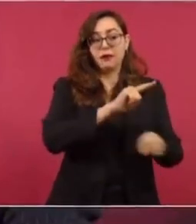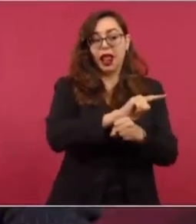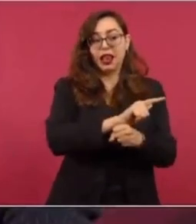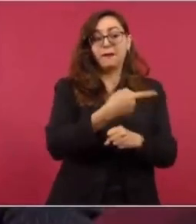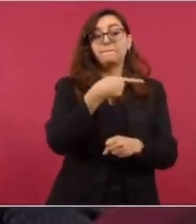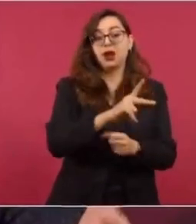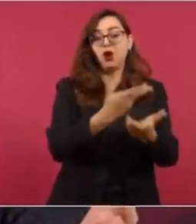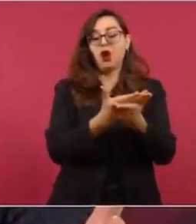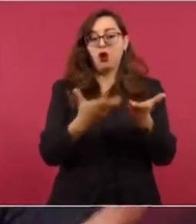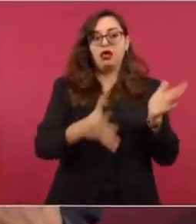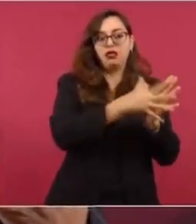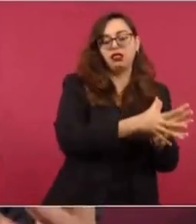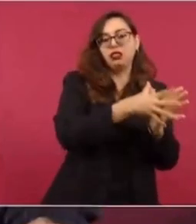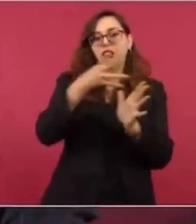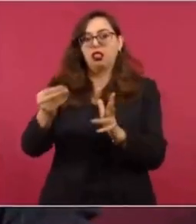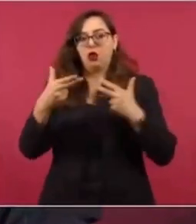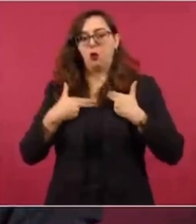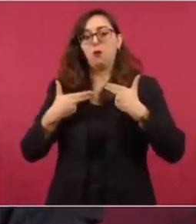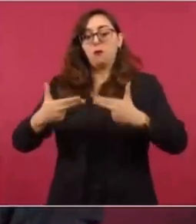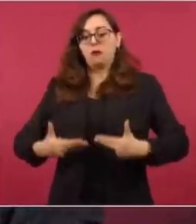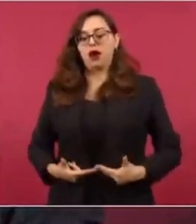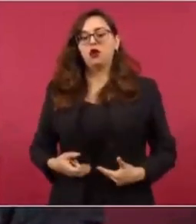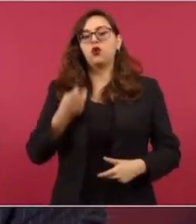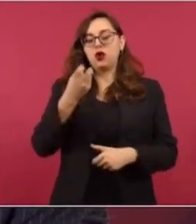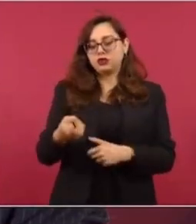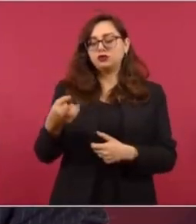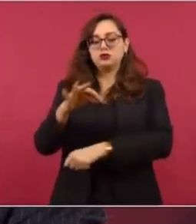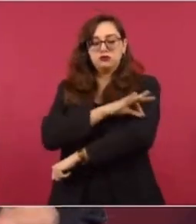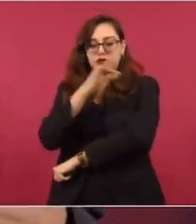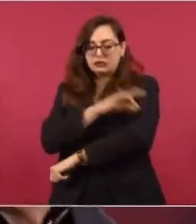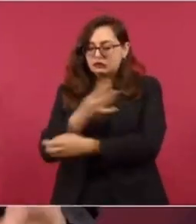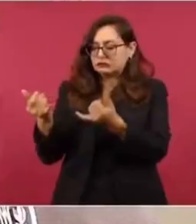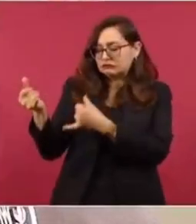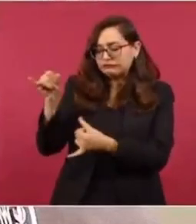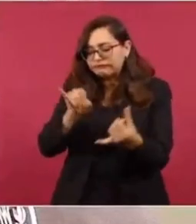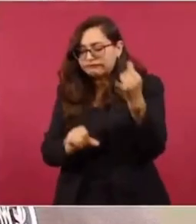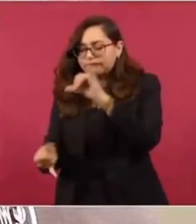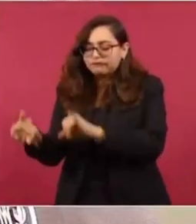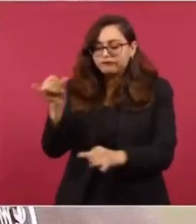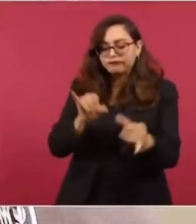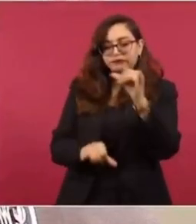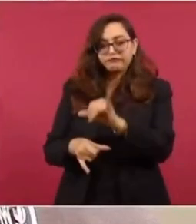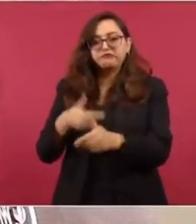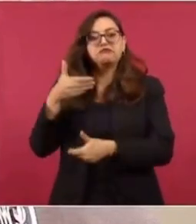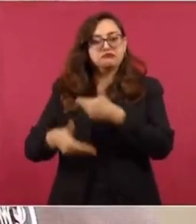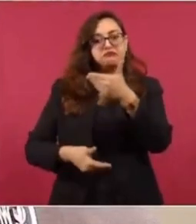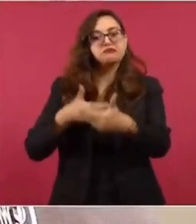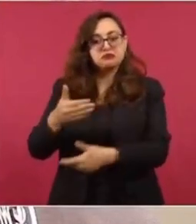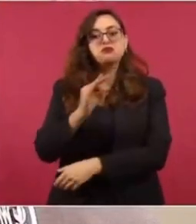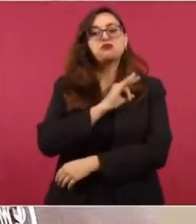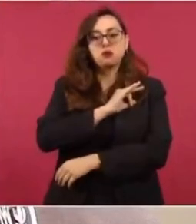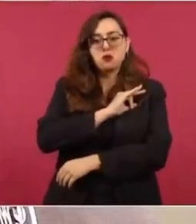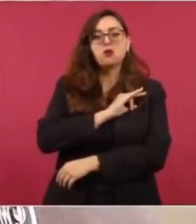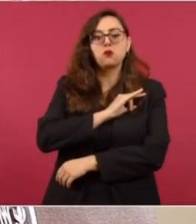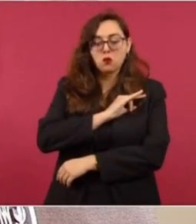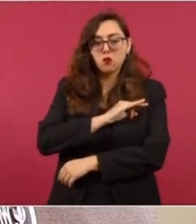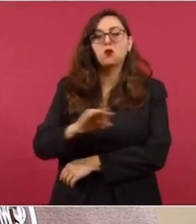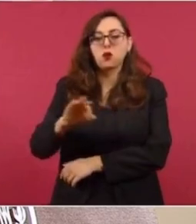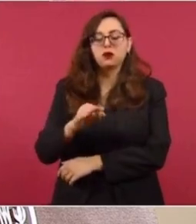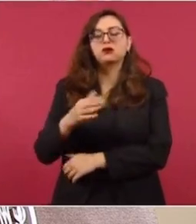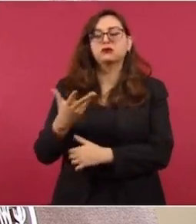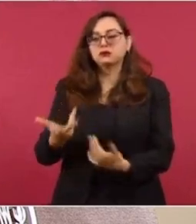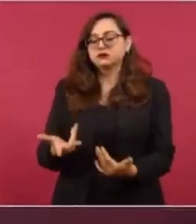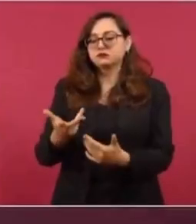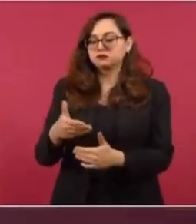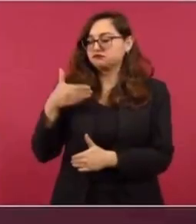una vacuna de uso humano. En un proceso muy expedito se logró montar la capacidad de desarrollarla, se desarrolló la vacuna, siguió